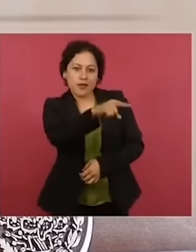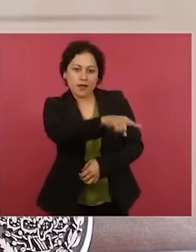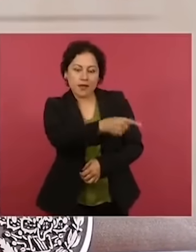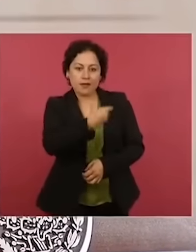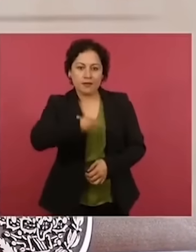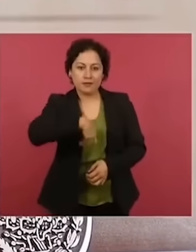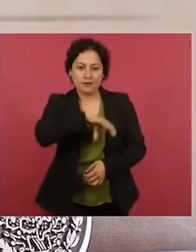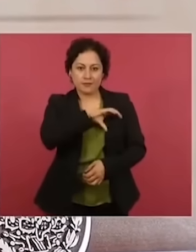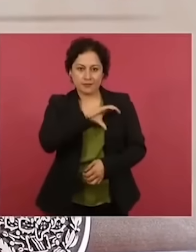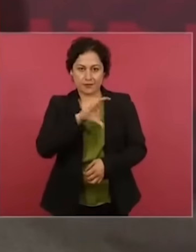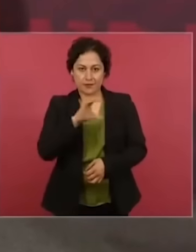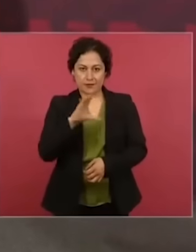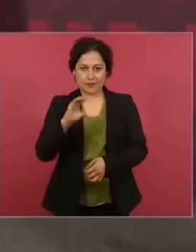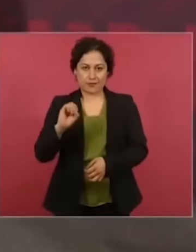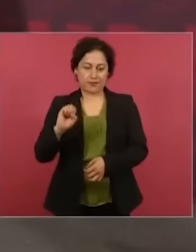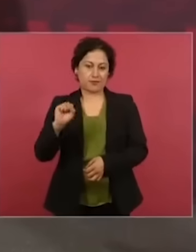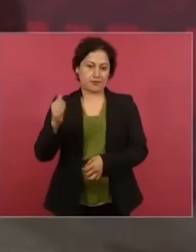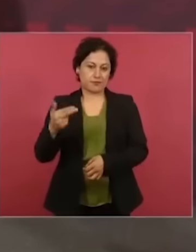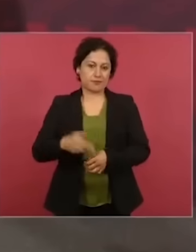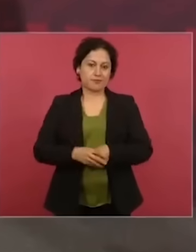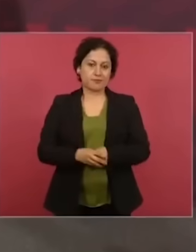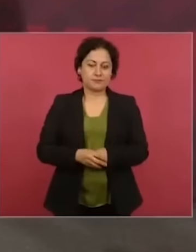Qué tienen que ver ellos